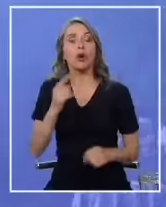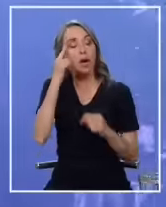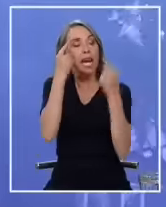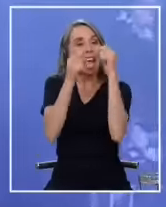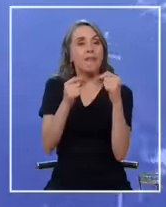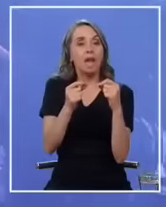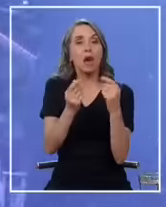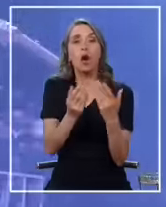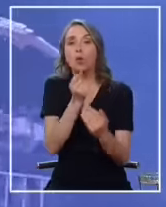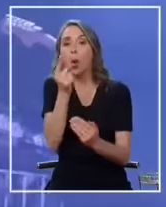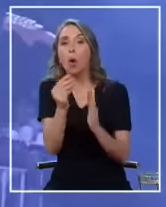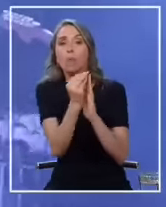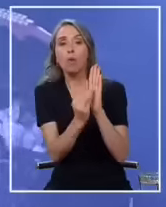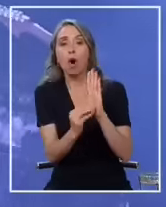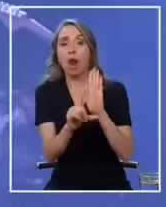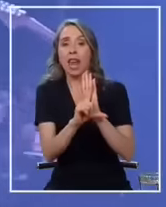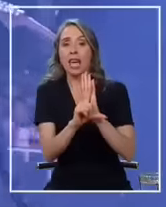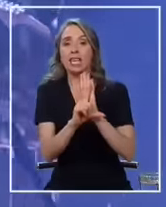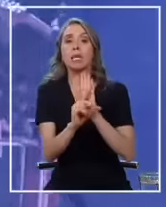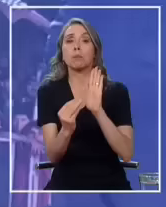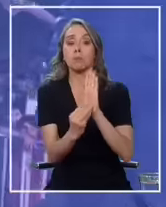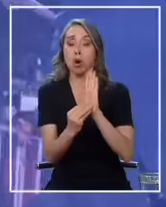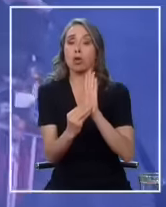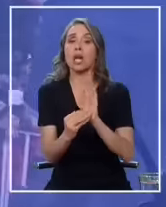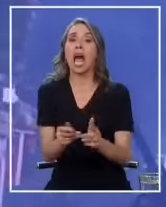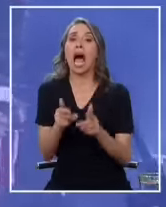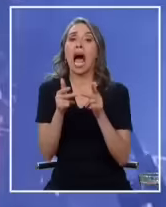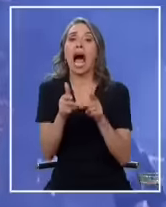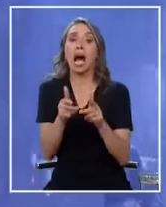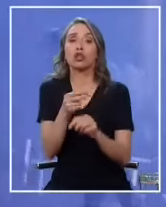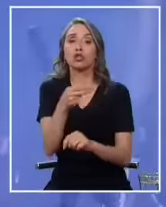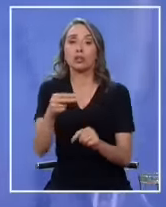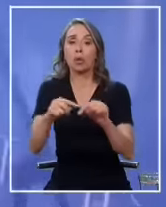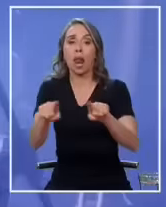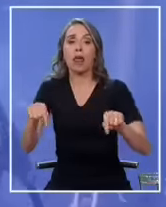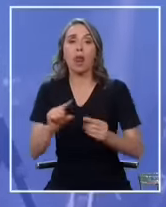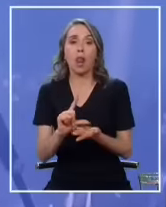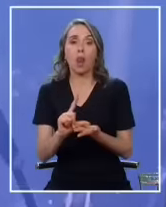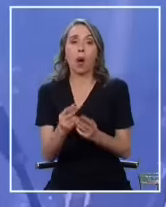el marco de la ley, que tipifica el delito de acoso sexual en espacios públicos.